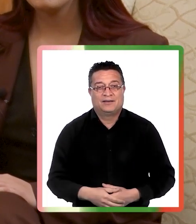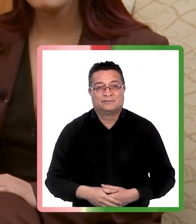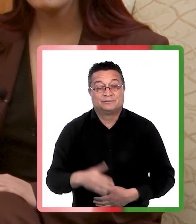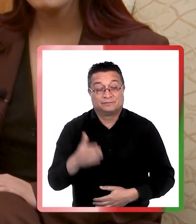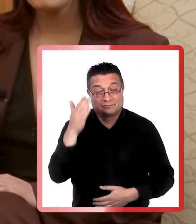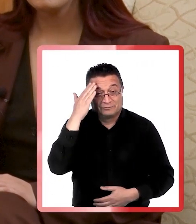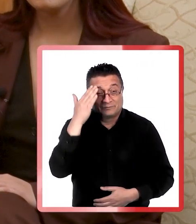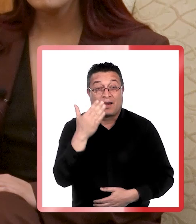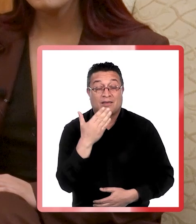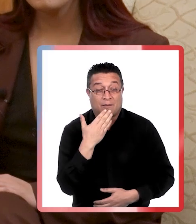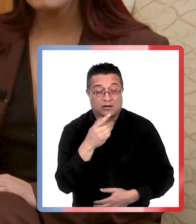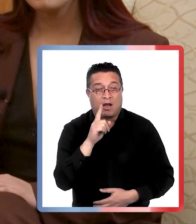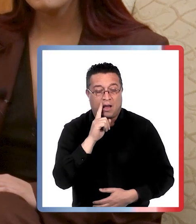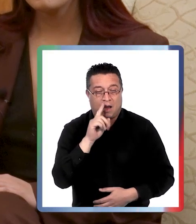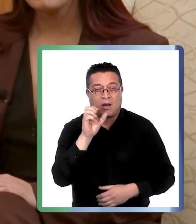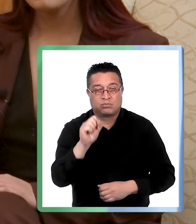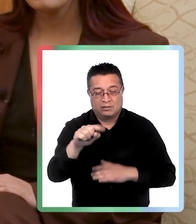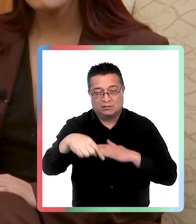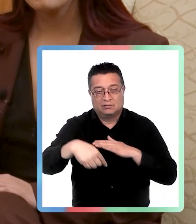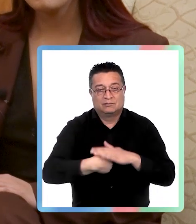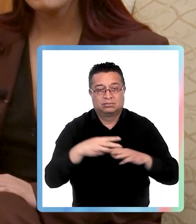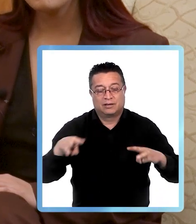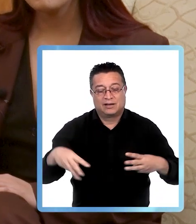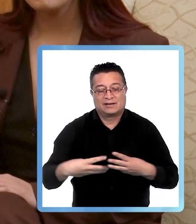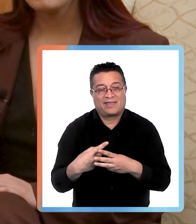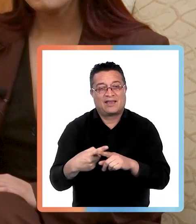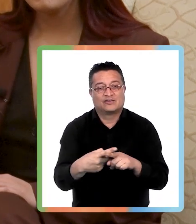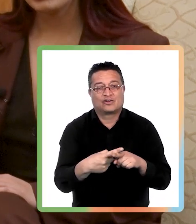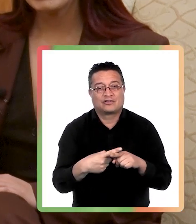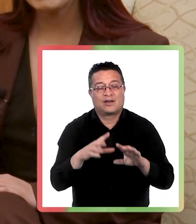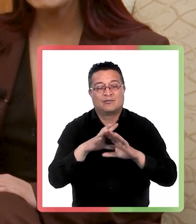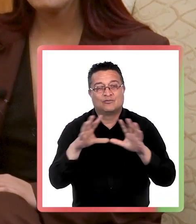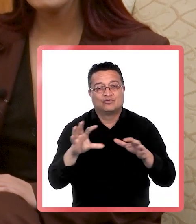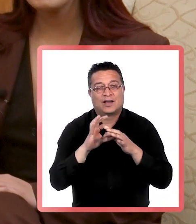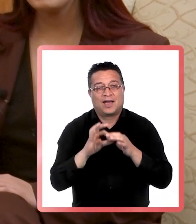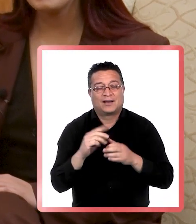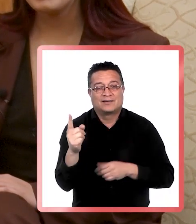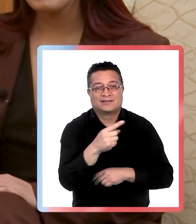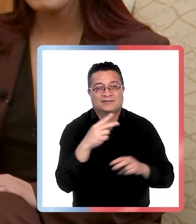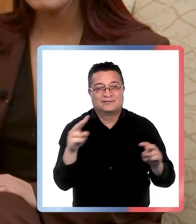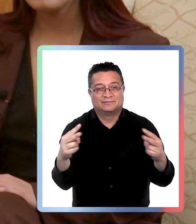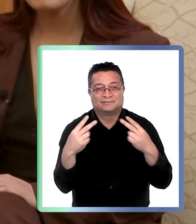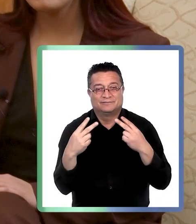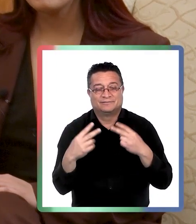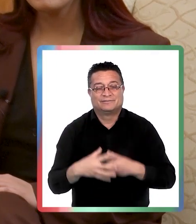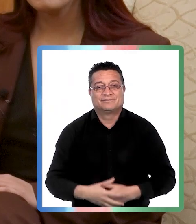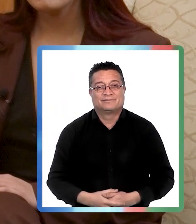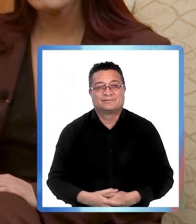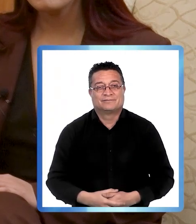www.portavozNoticias.cl. Recuerden que también nos pueden seguir a través de nuestras redes sociales. Muchas gracias por su sintonía.